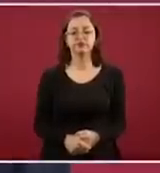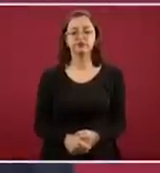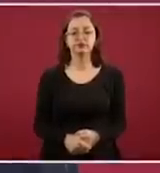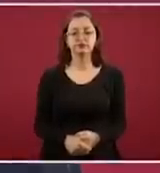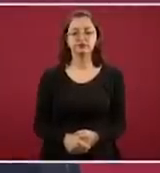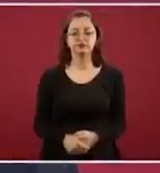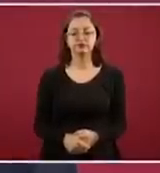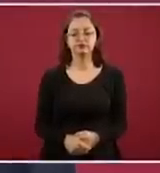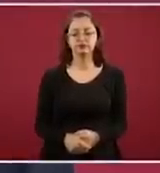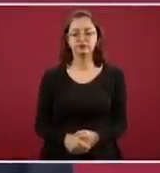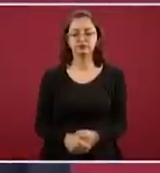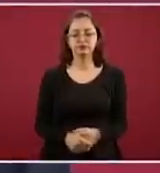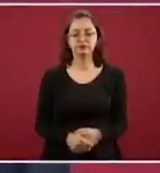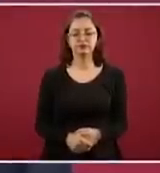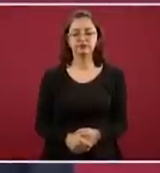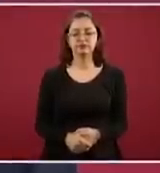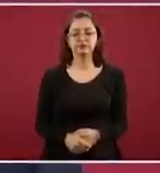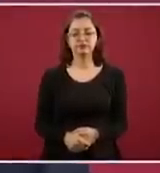Y es,